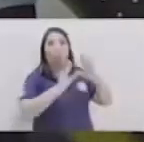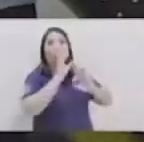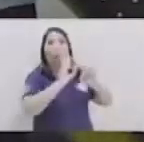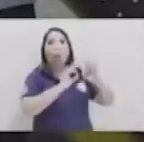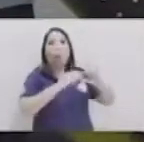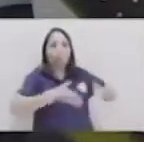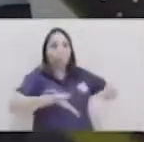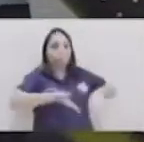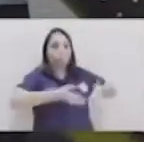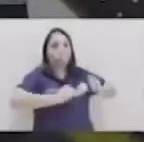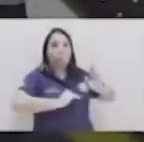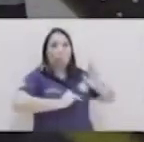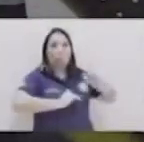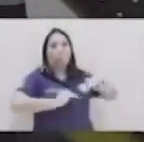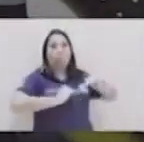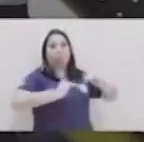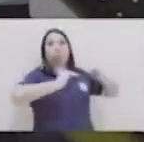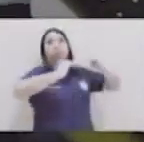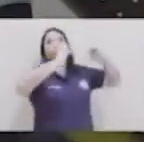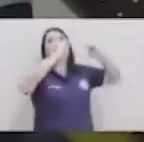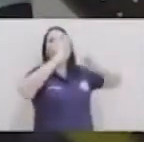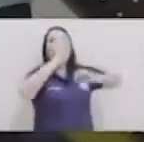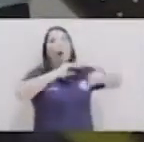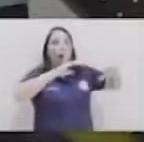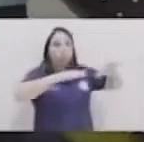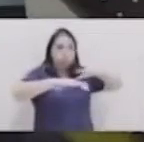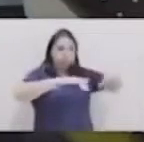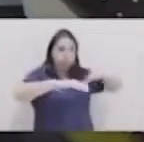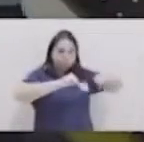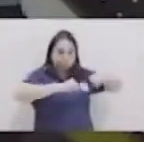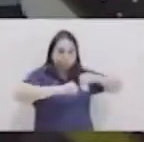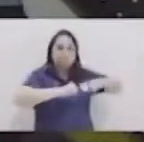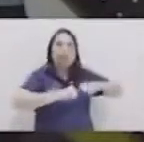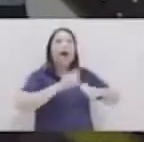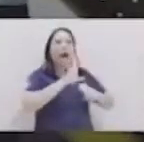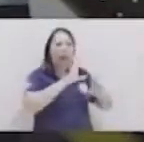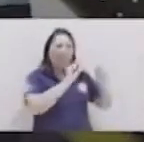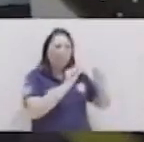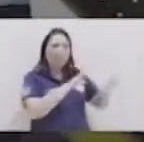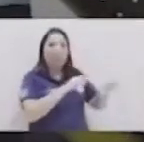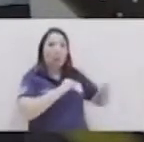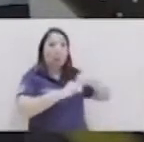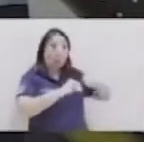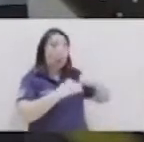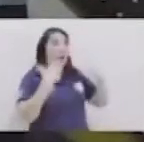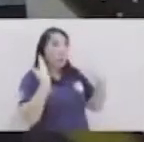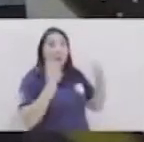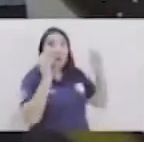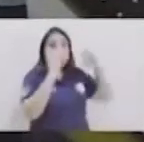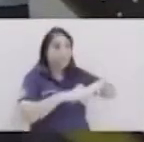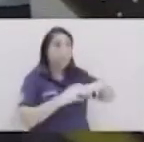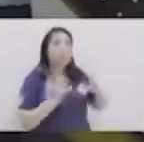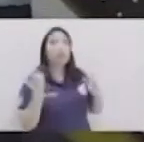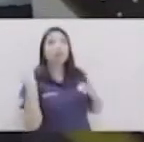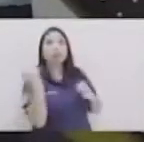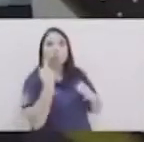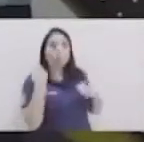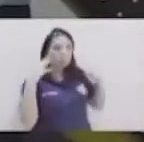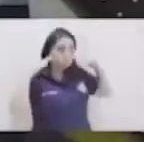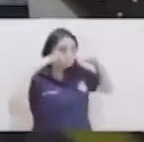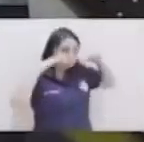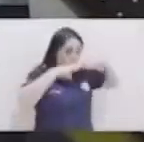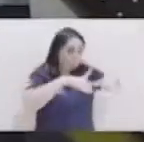inundación, un derrumbe, un terremoto, entonces a partir de ese momento se daba